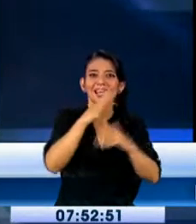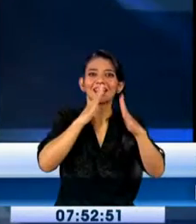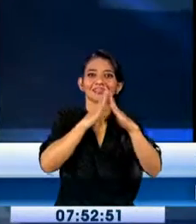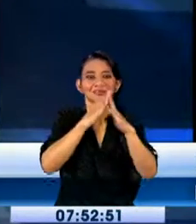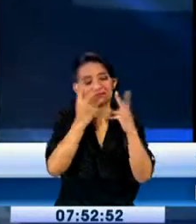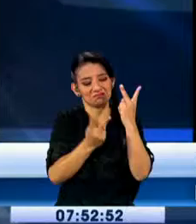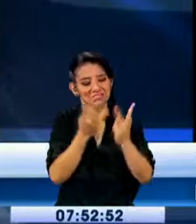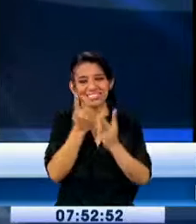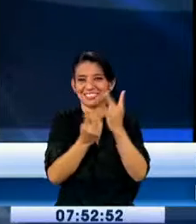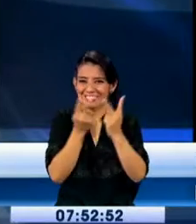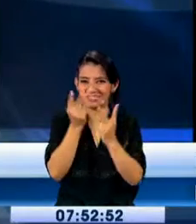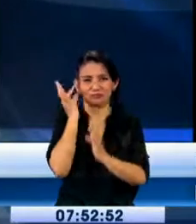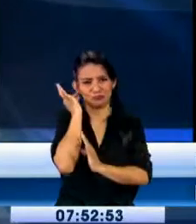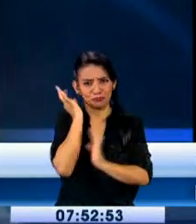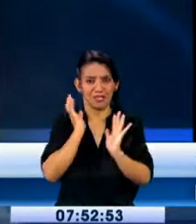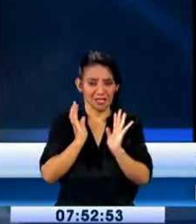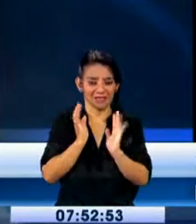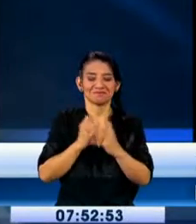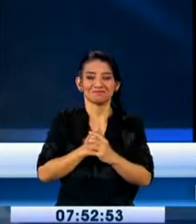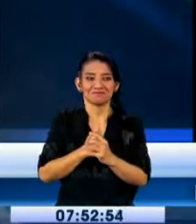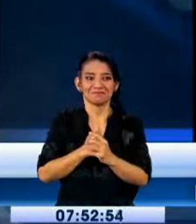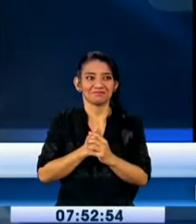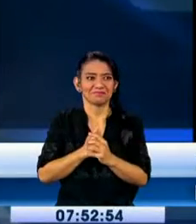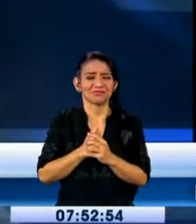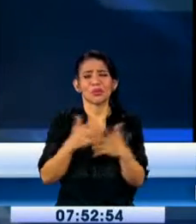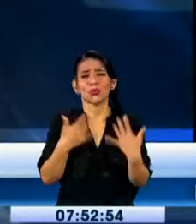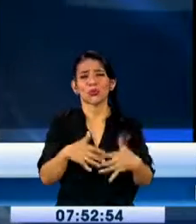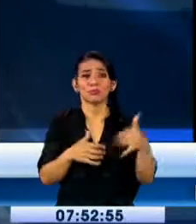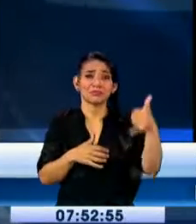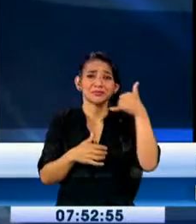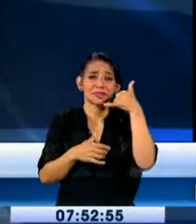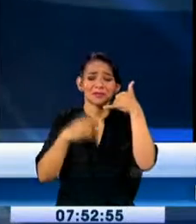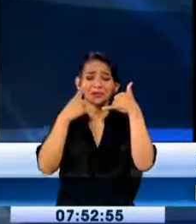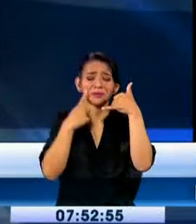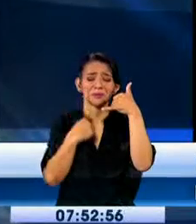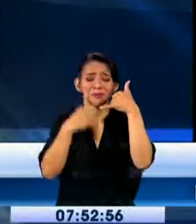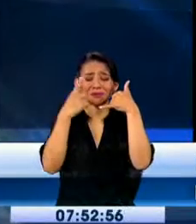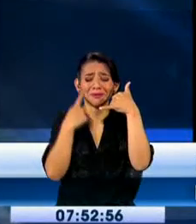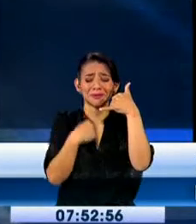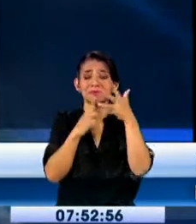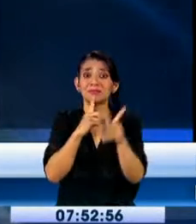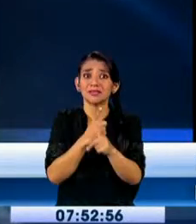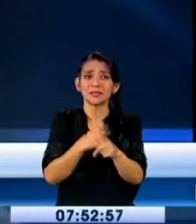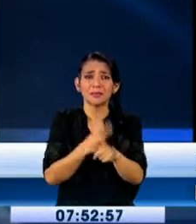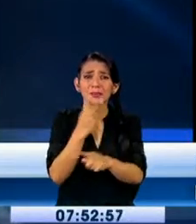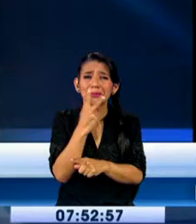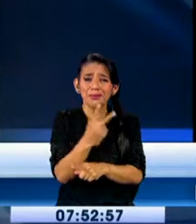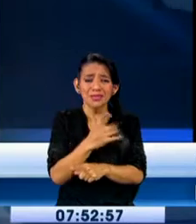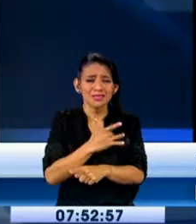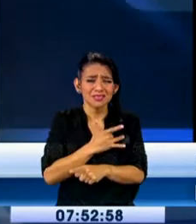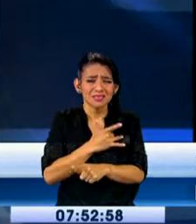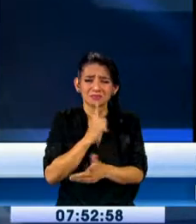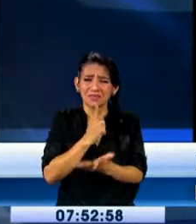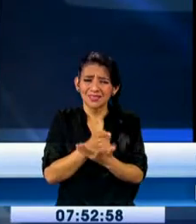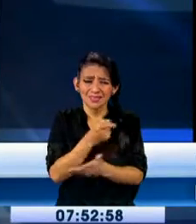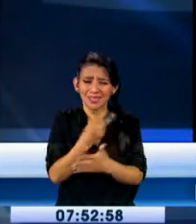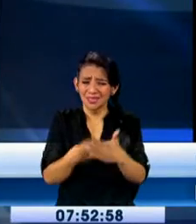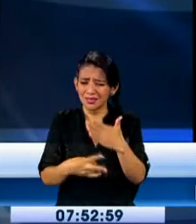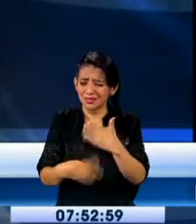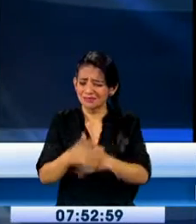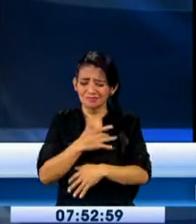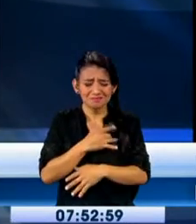Y claro, me llaman llorando, que vieron la situación en la que está viviendo con sus